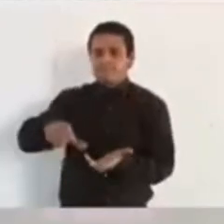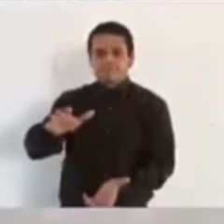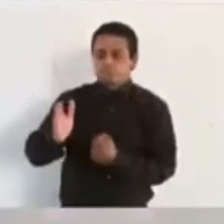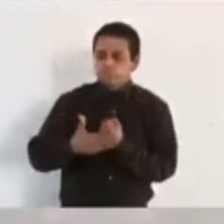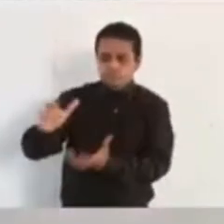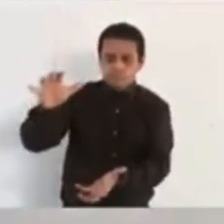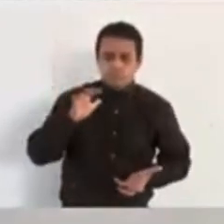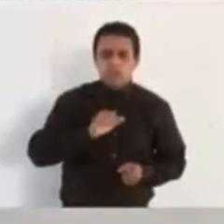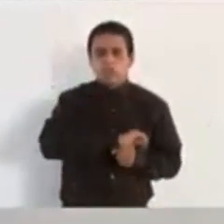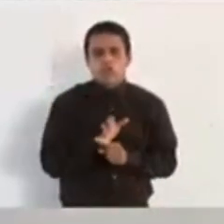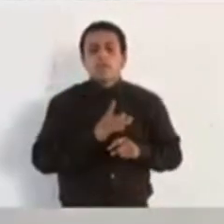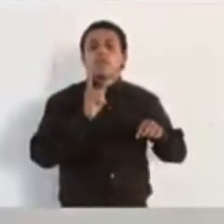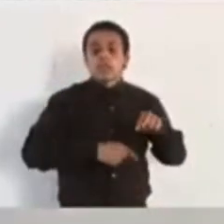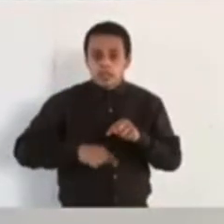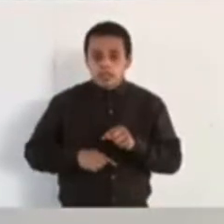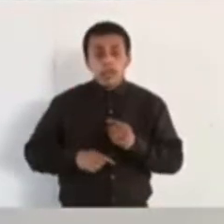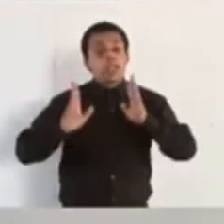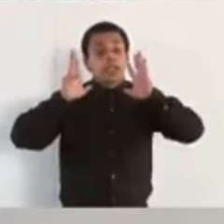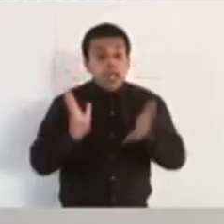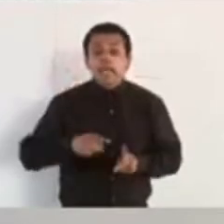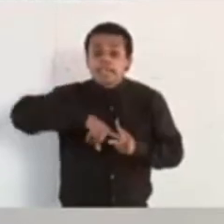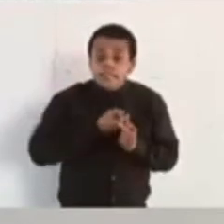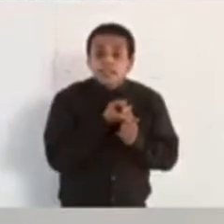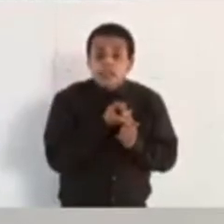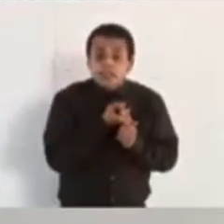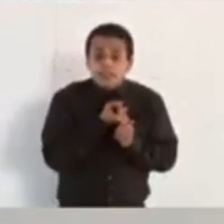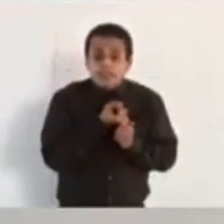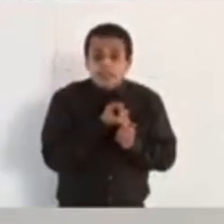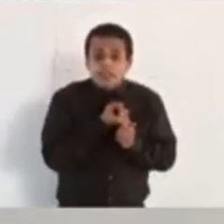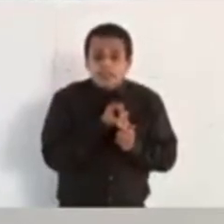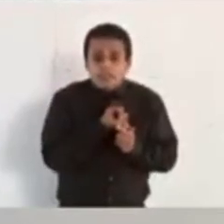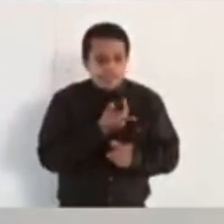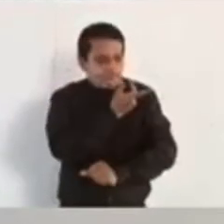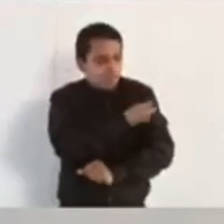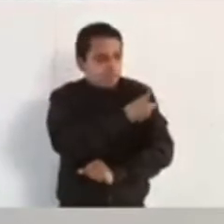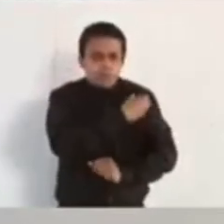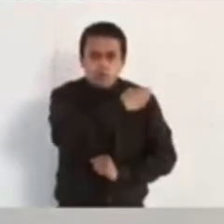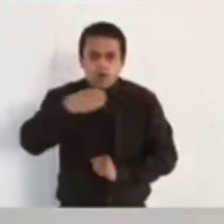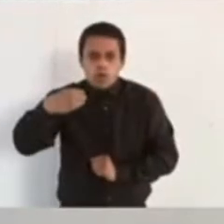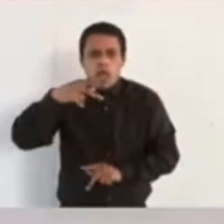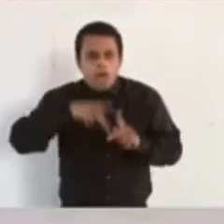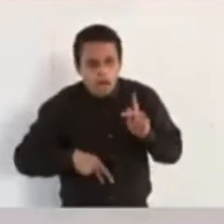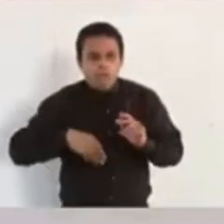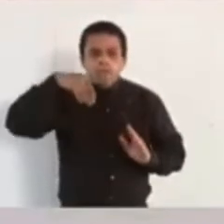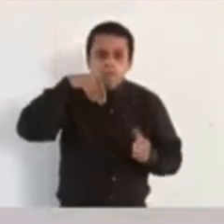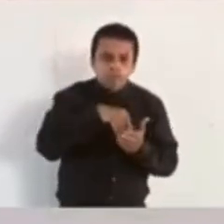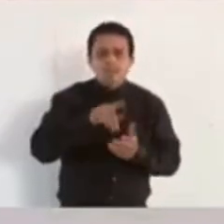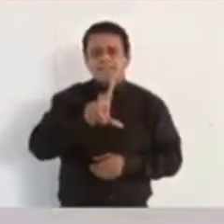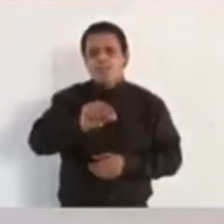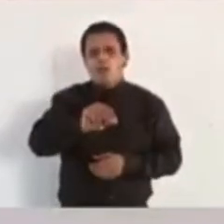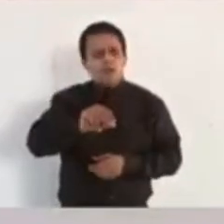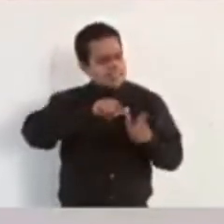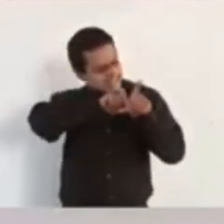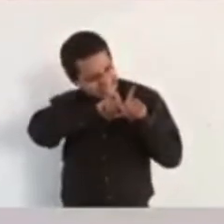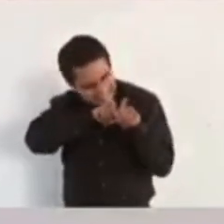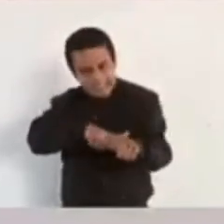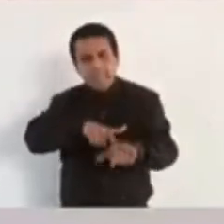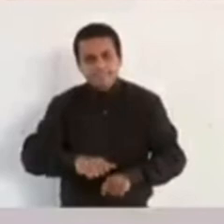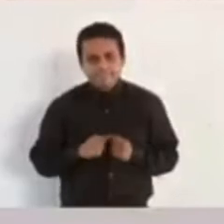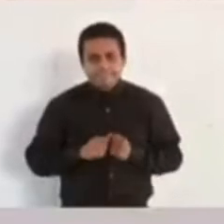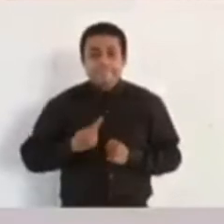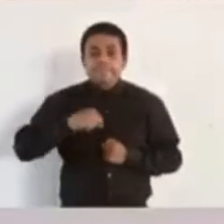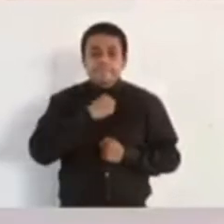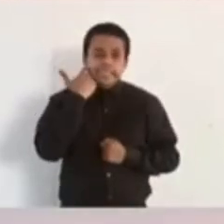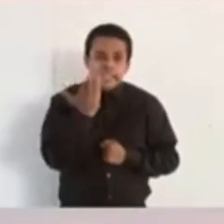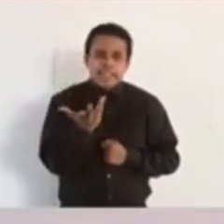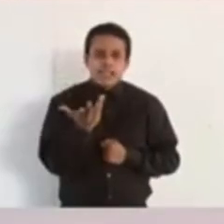COVID. Y ya inició el plan de vacunación. Y ya no se va a detener. Y el propósito es que